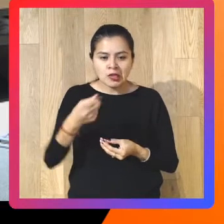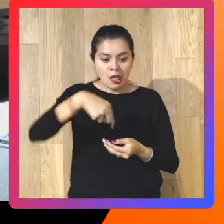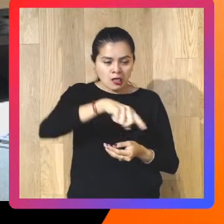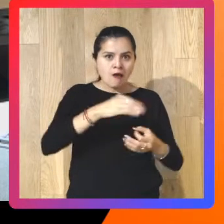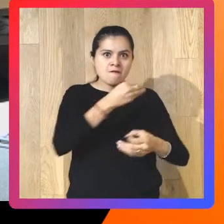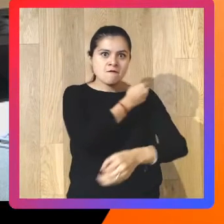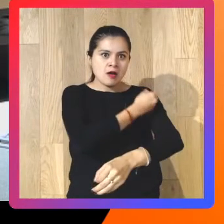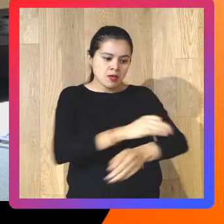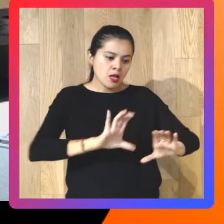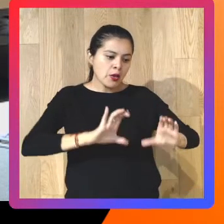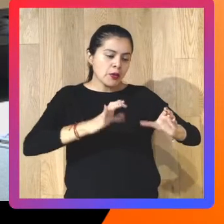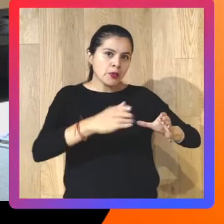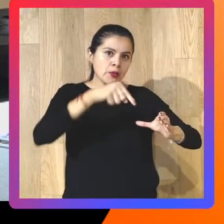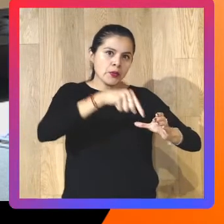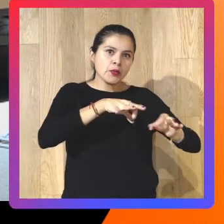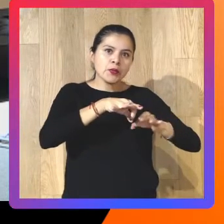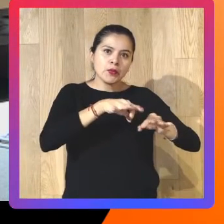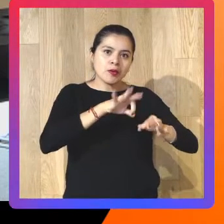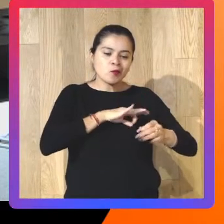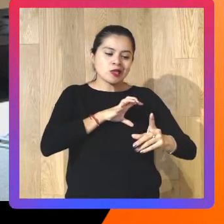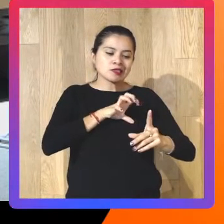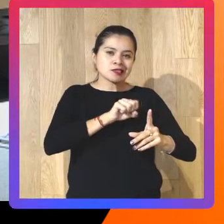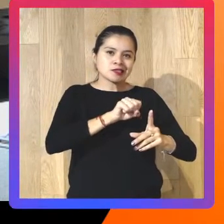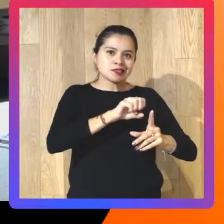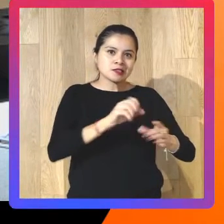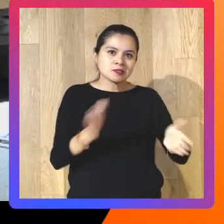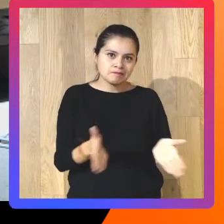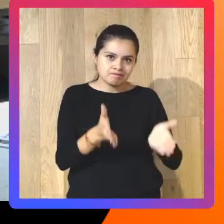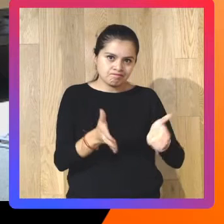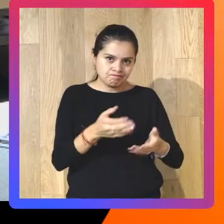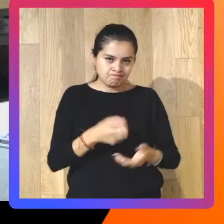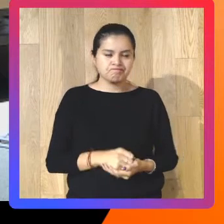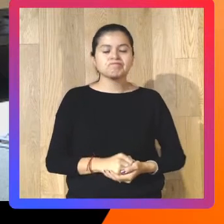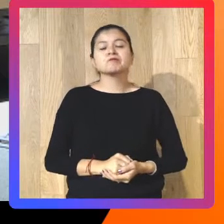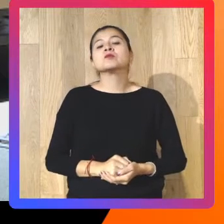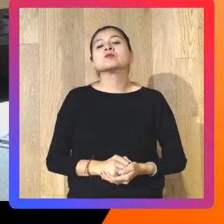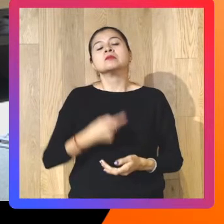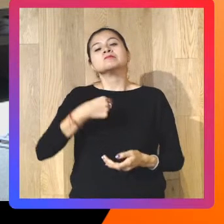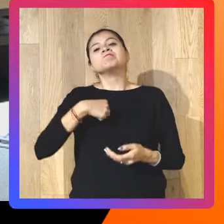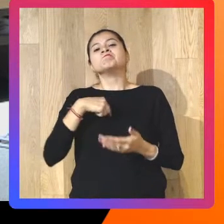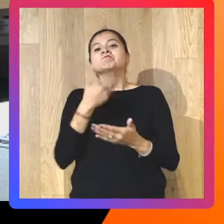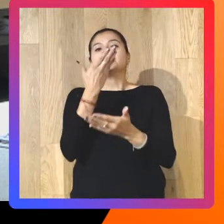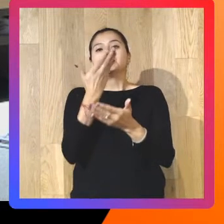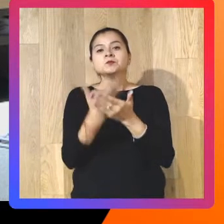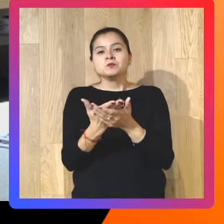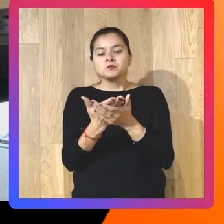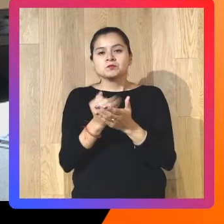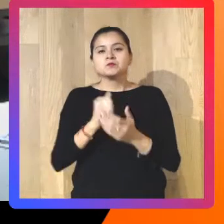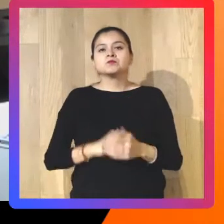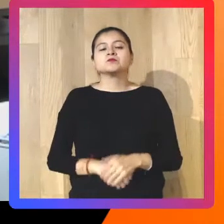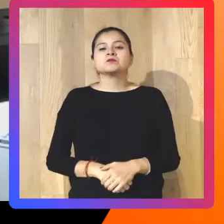alcance para las familias en nuestro país. Sin embargo, a la hora de proponer este